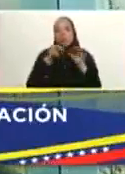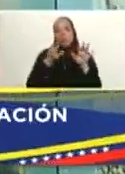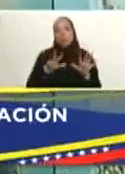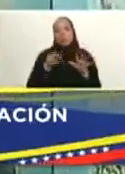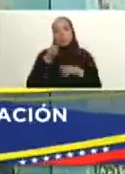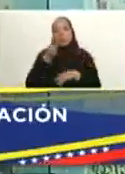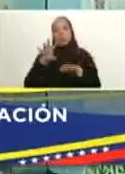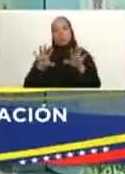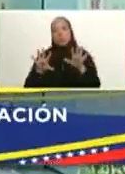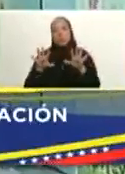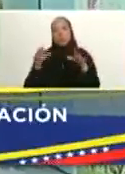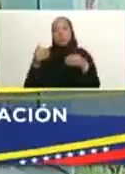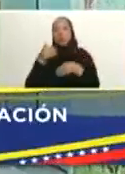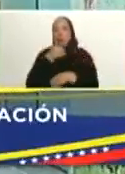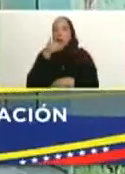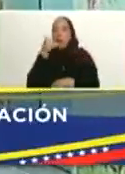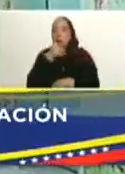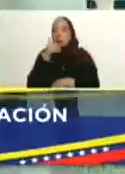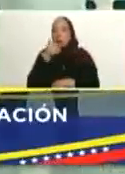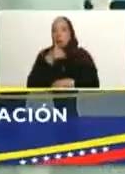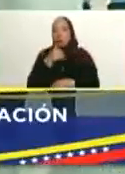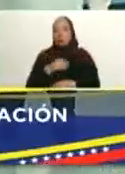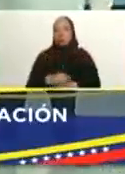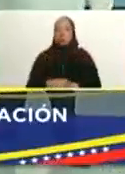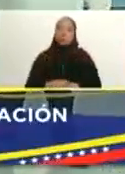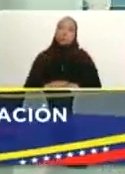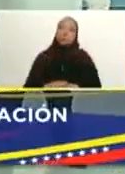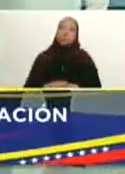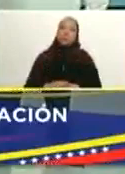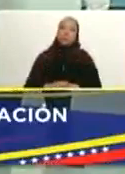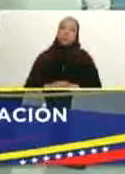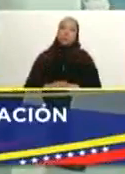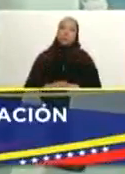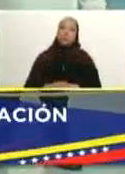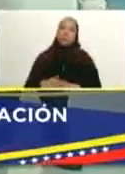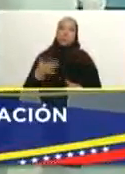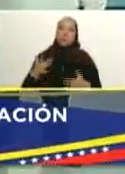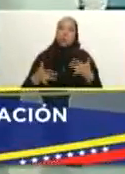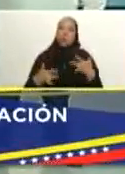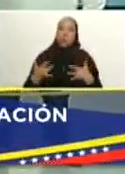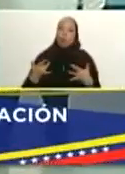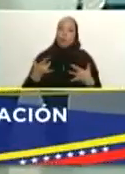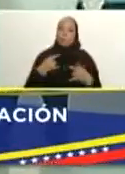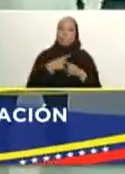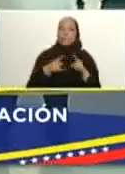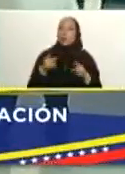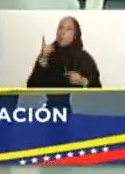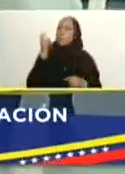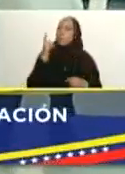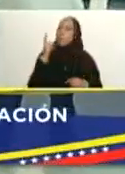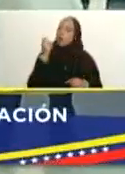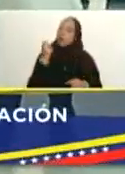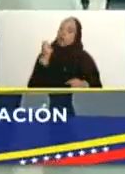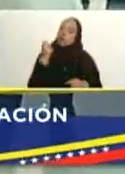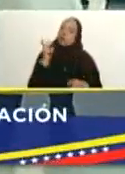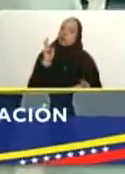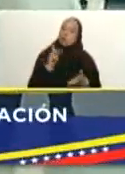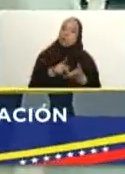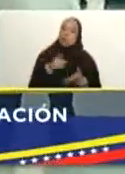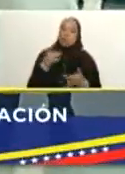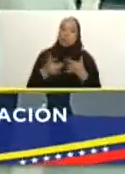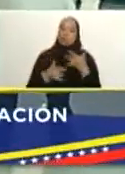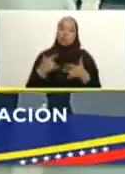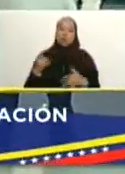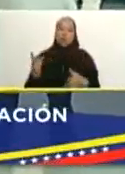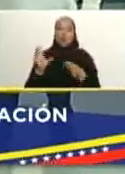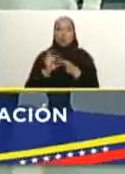1825, una carta que escribía a Paula de Santander, hemos hecho mucho, pero nos falta mucho por hacer y aquí estamos,